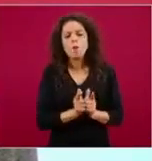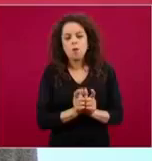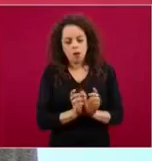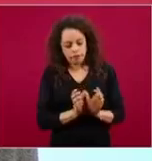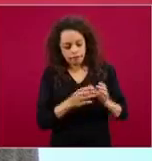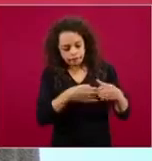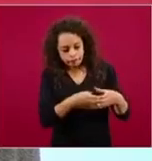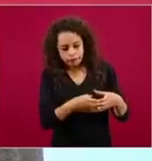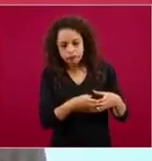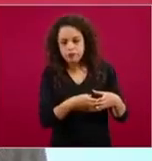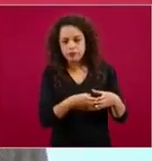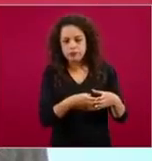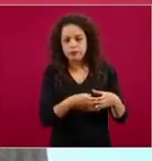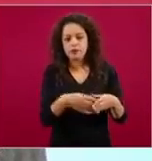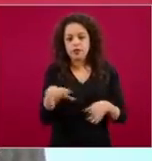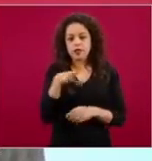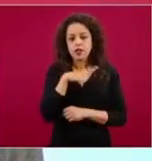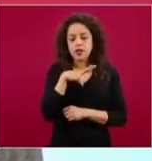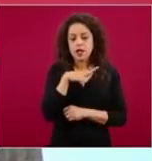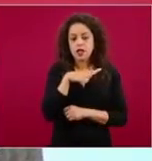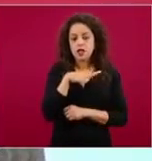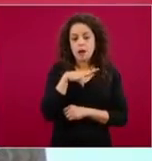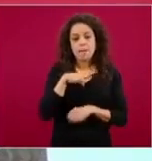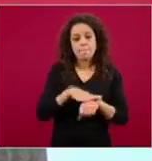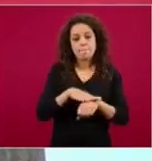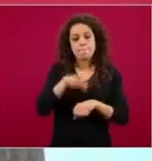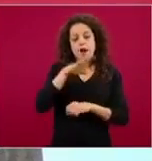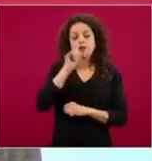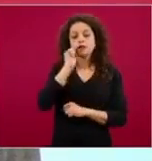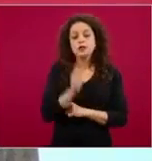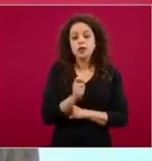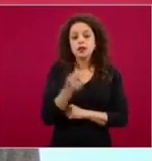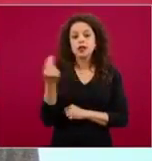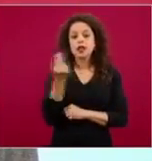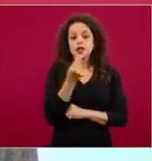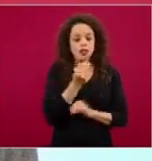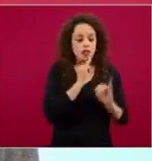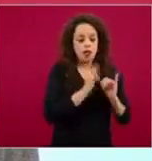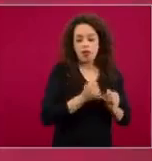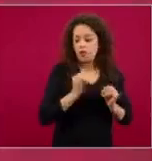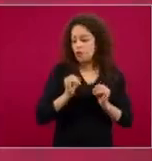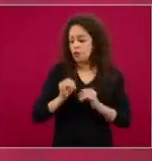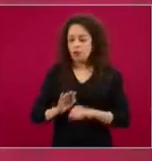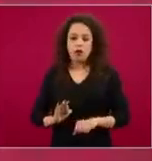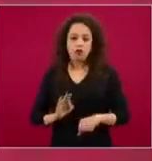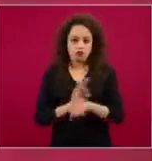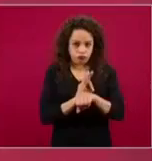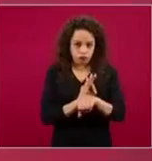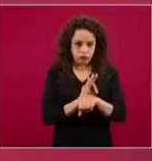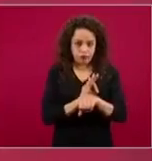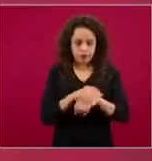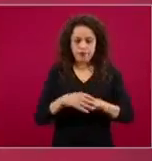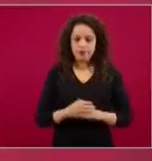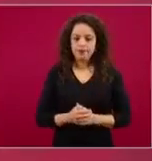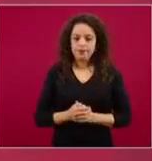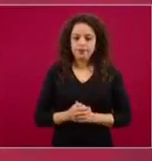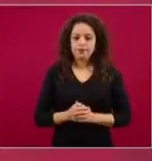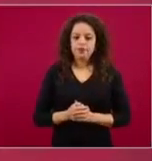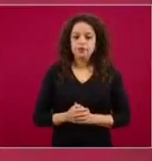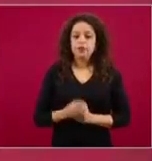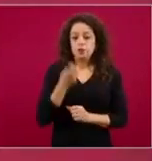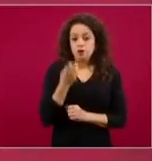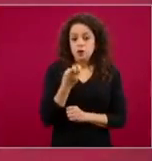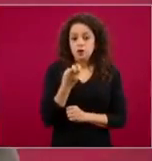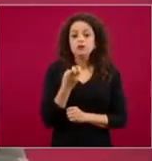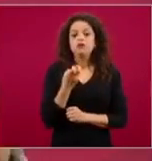sociedad que tenga un mayor énfasis en la protección de lo individual y que haya optado por una